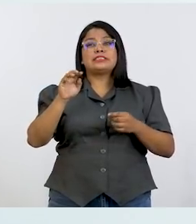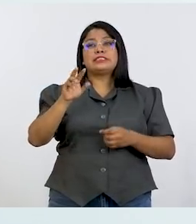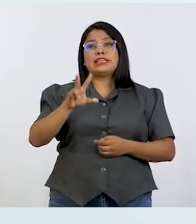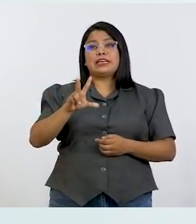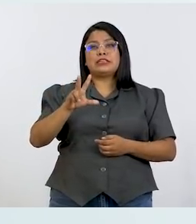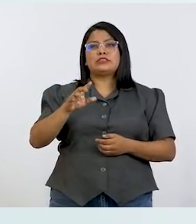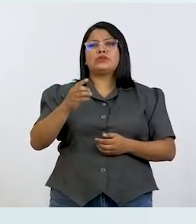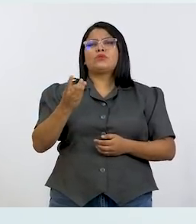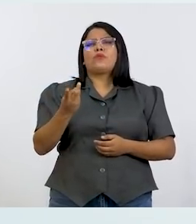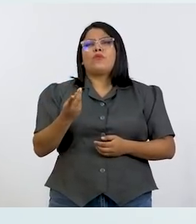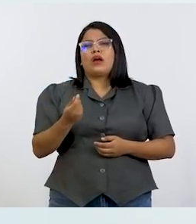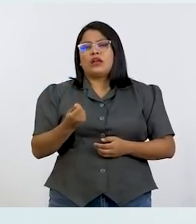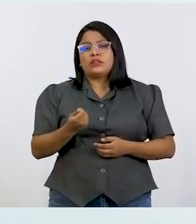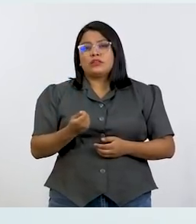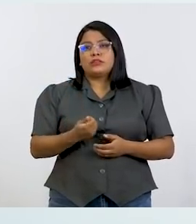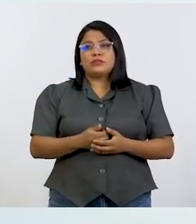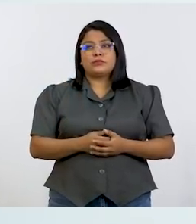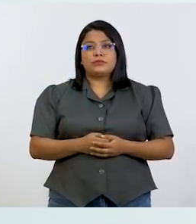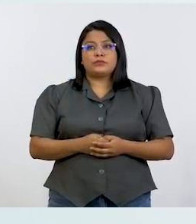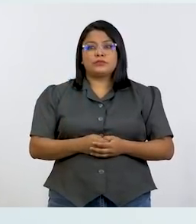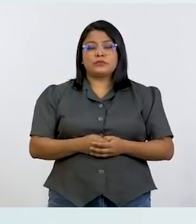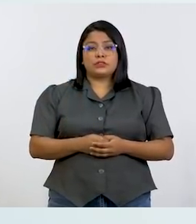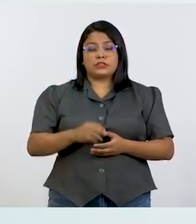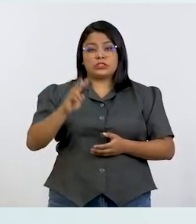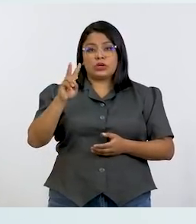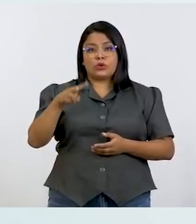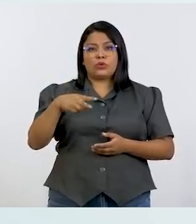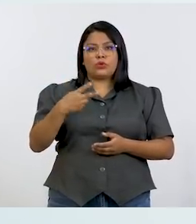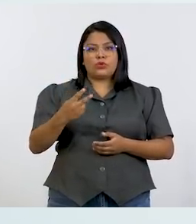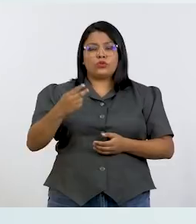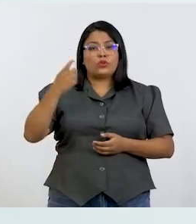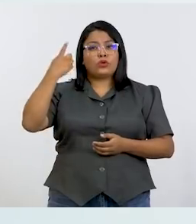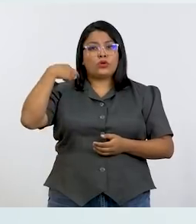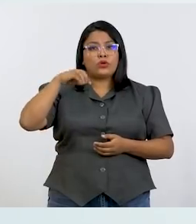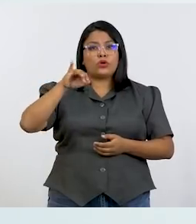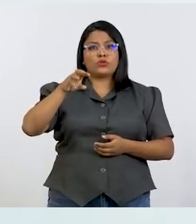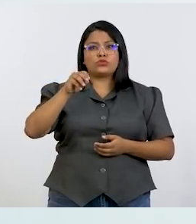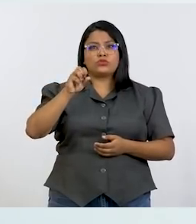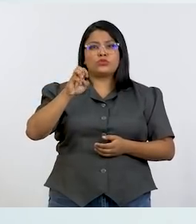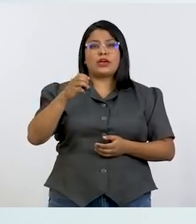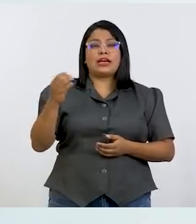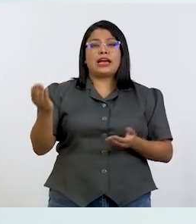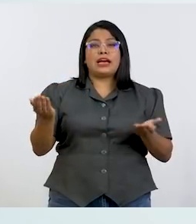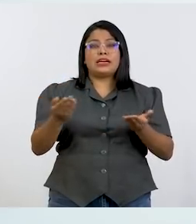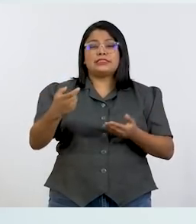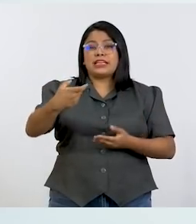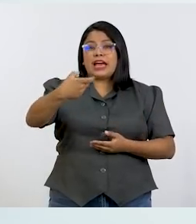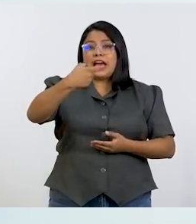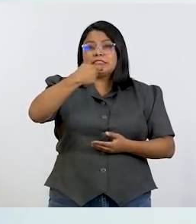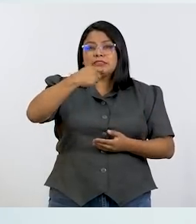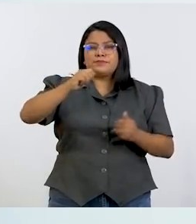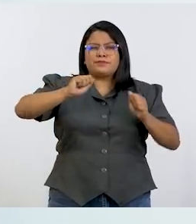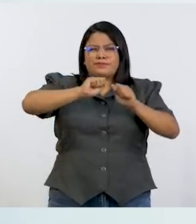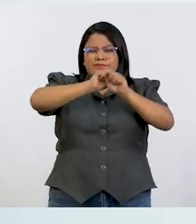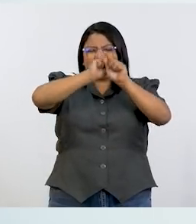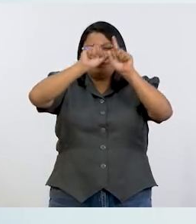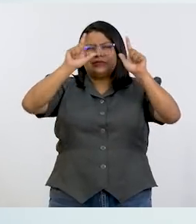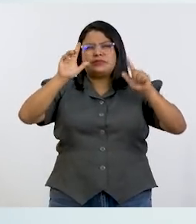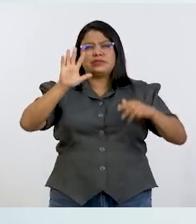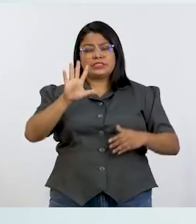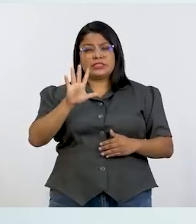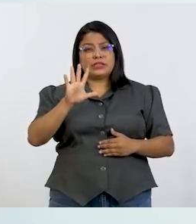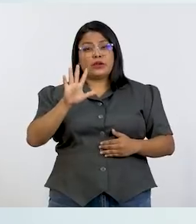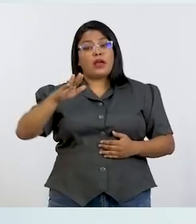dulces tienen entre los dos? Y segundo, Josué está horneando galletas. Durante la mañana hizo